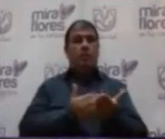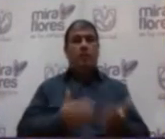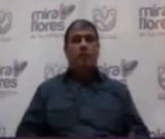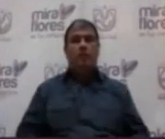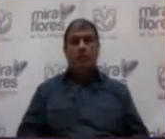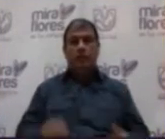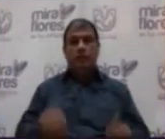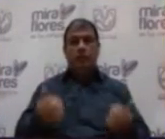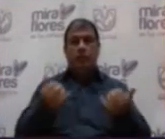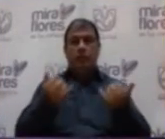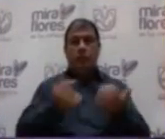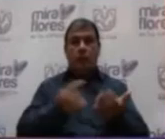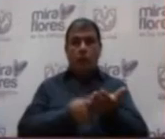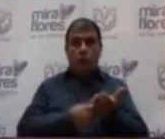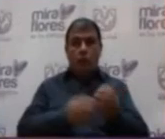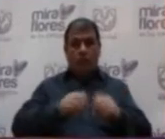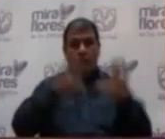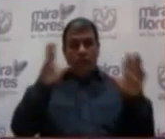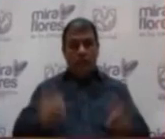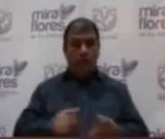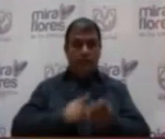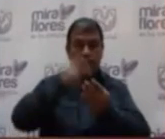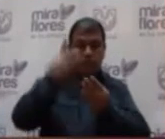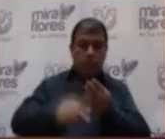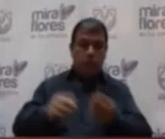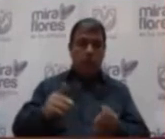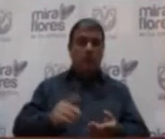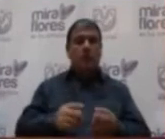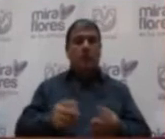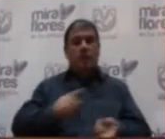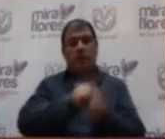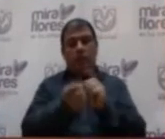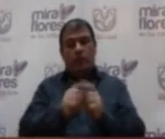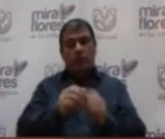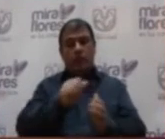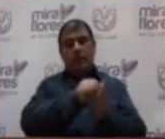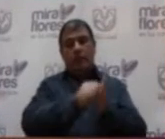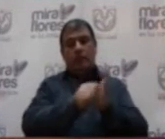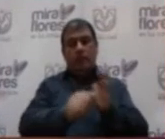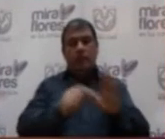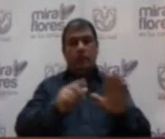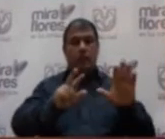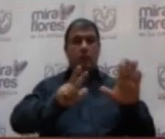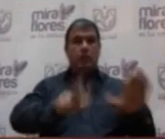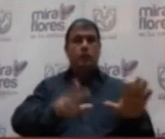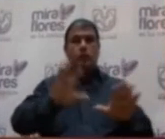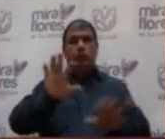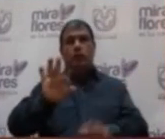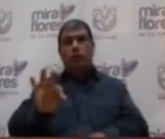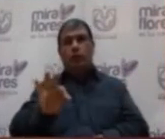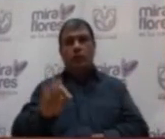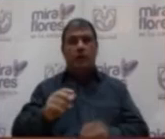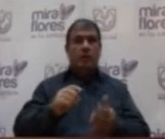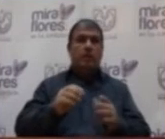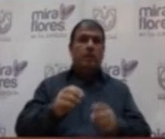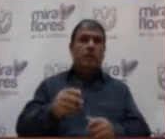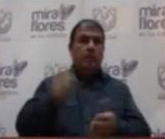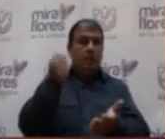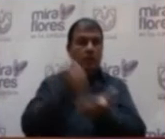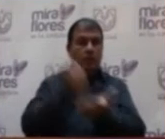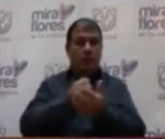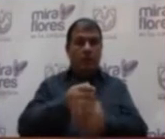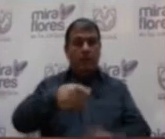Orden del día. Proyecto de ordenanza que modifica los artículos 8 y 9 de la ordenanza 342 que aprueba los